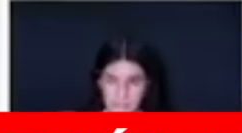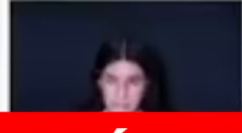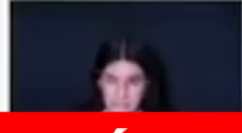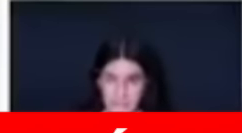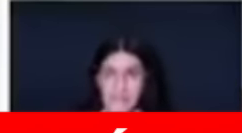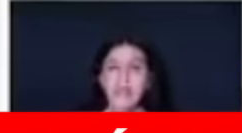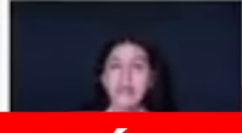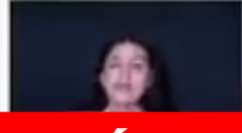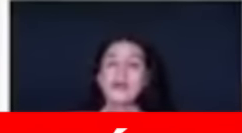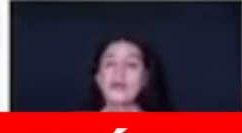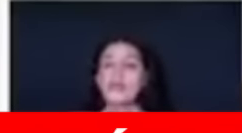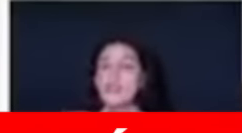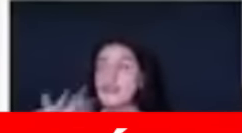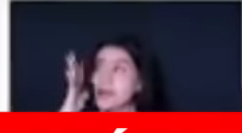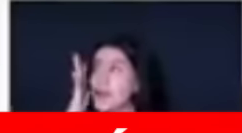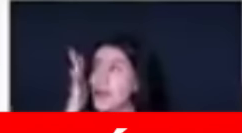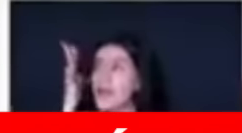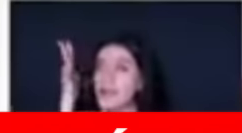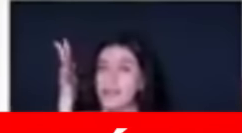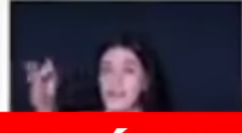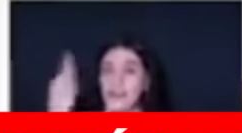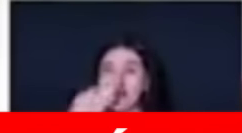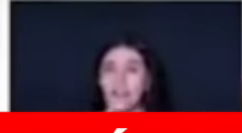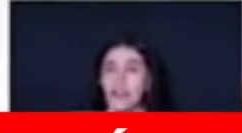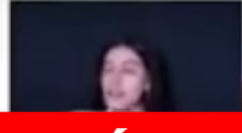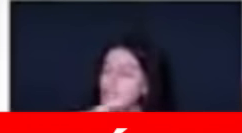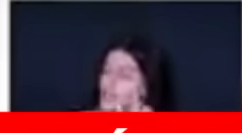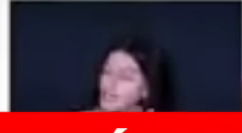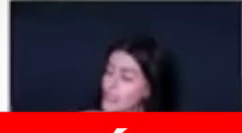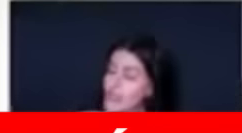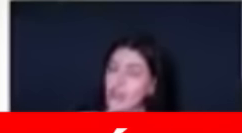tenemos esperanza y anhelo de libertad.